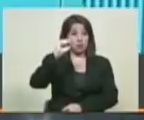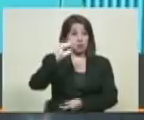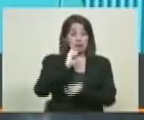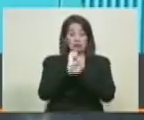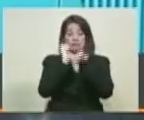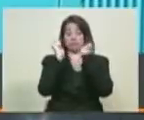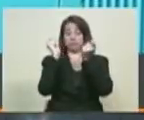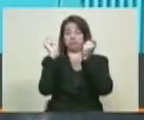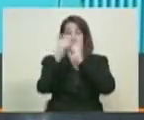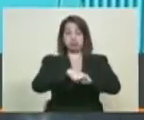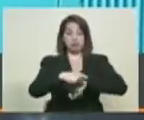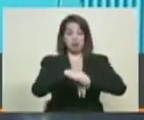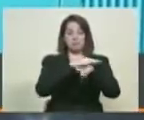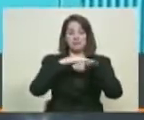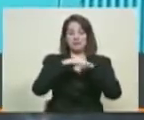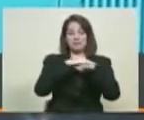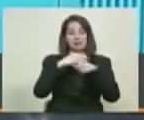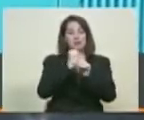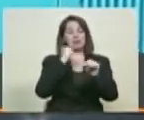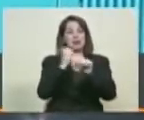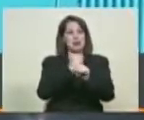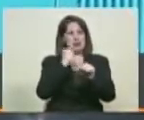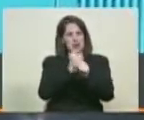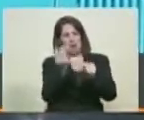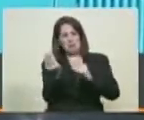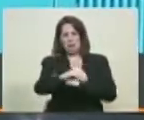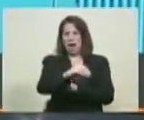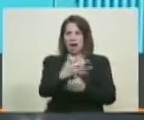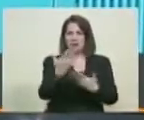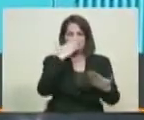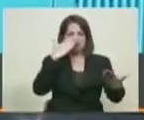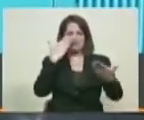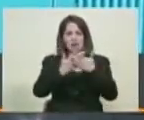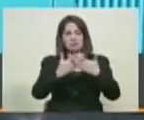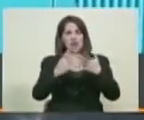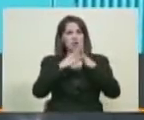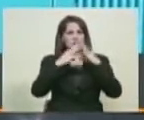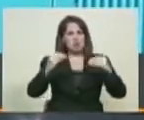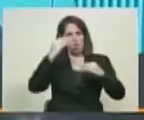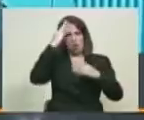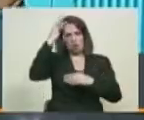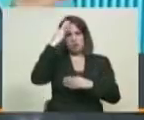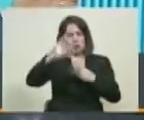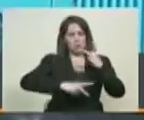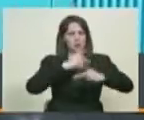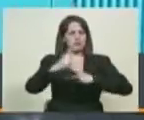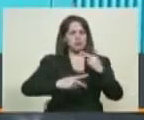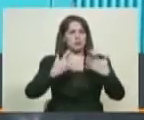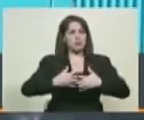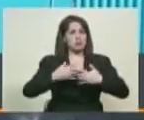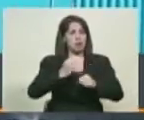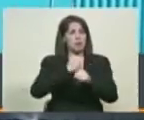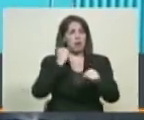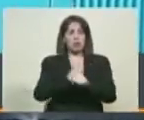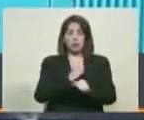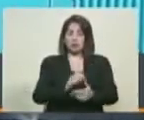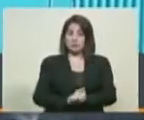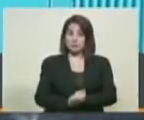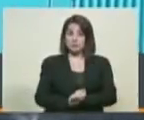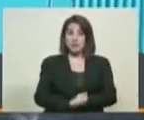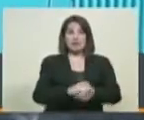vuelco a lo que ha sido el Ministerio del Trabajo y ponerse al frente de los consejos productivos de trabajadores, de